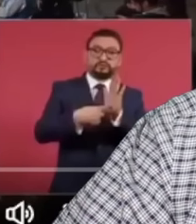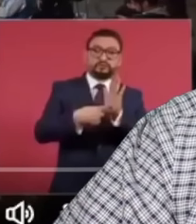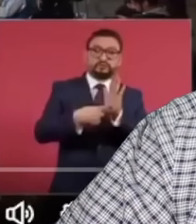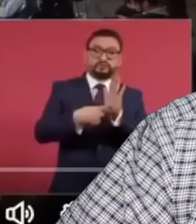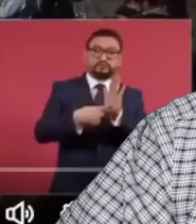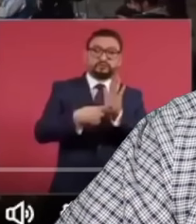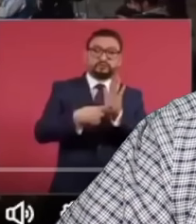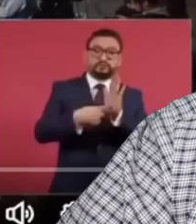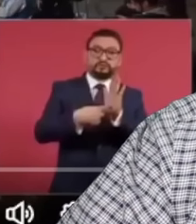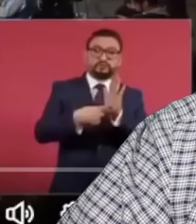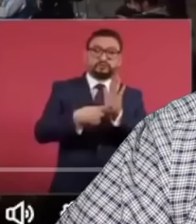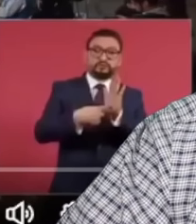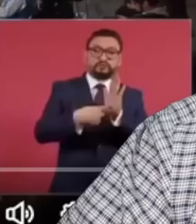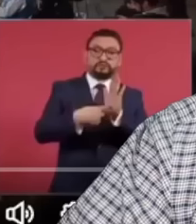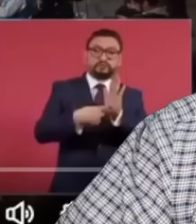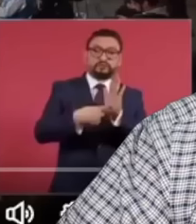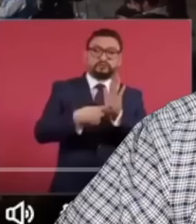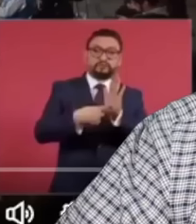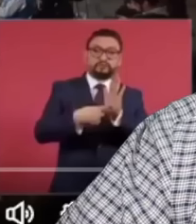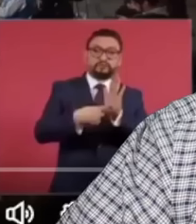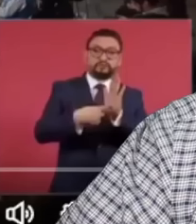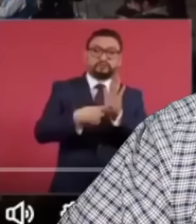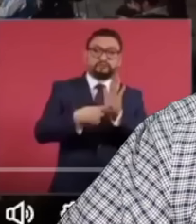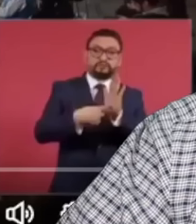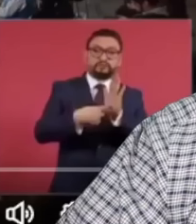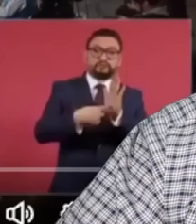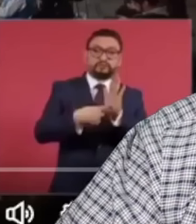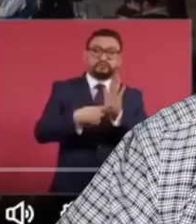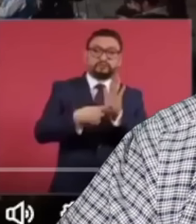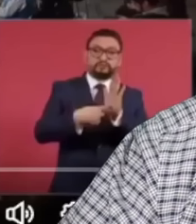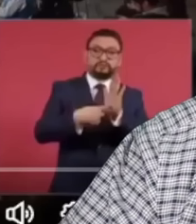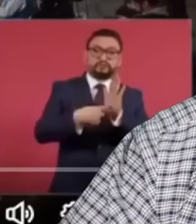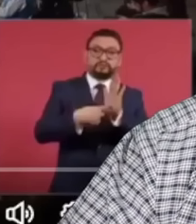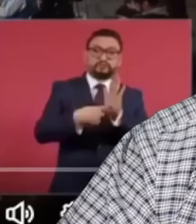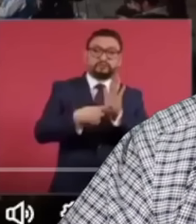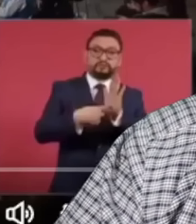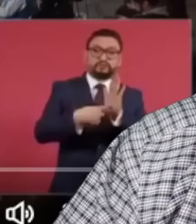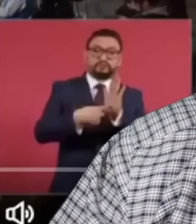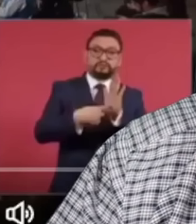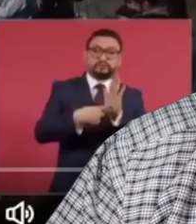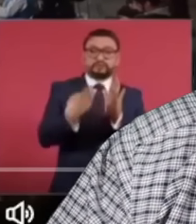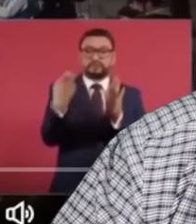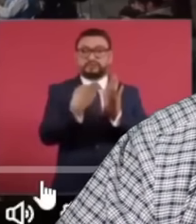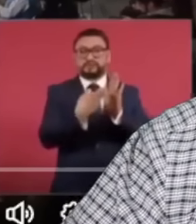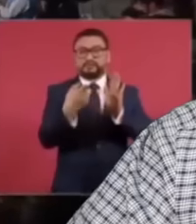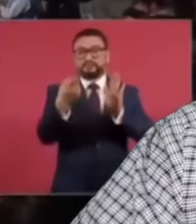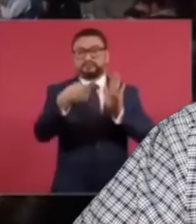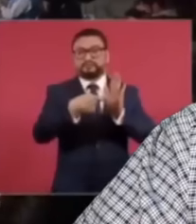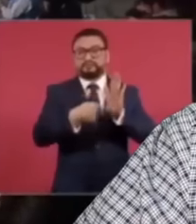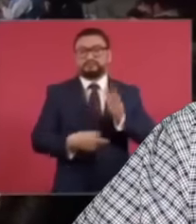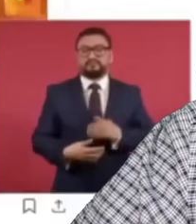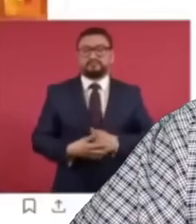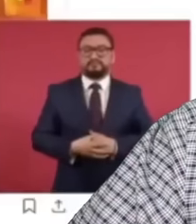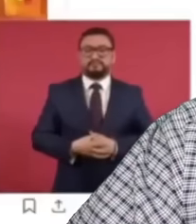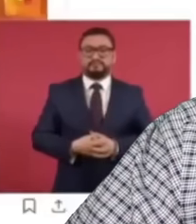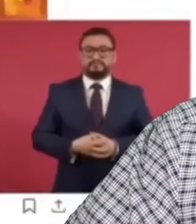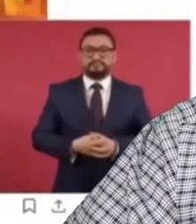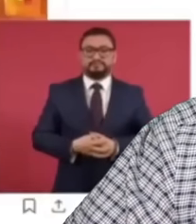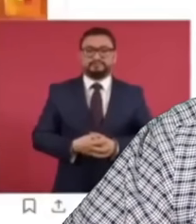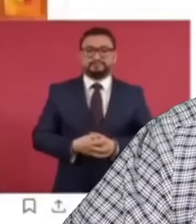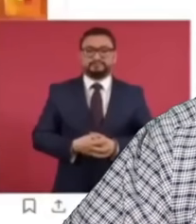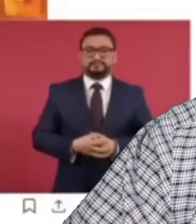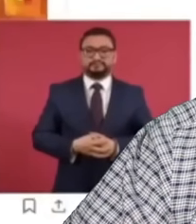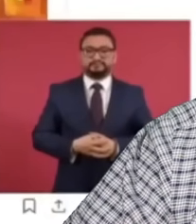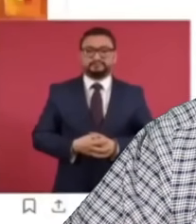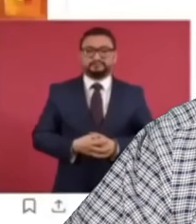hoy el presidente lo bajó de pechito y le dio un calladon de hocico vamos a verlo porque